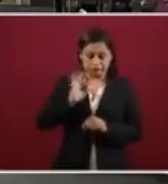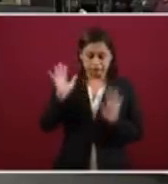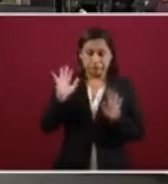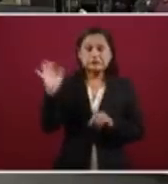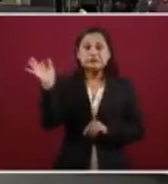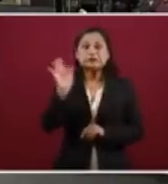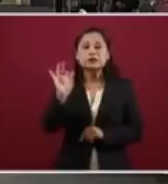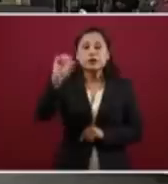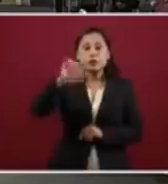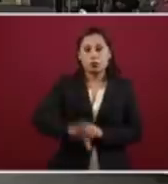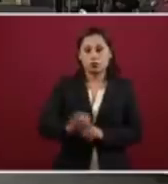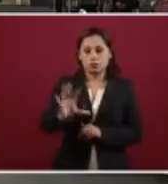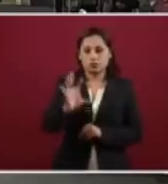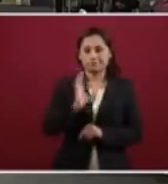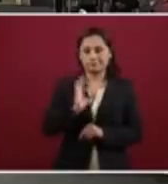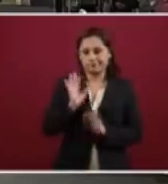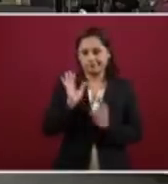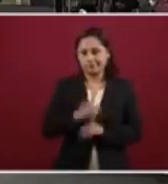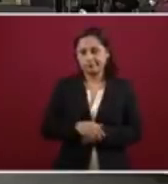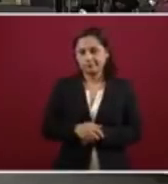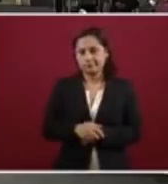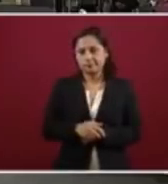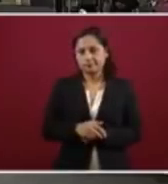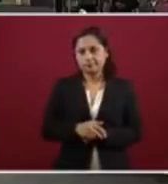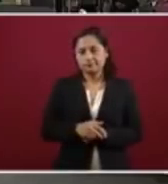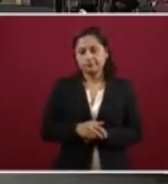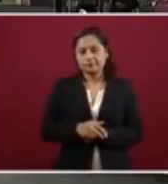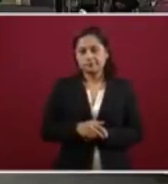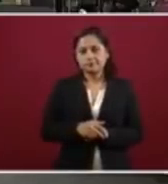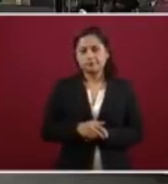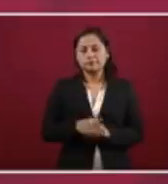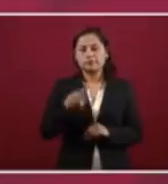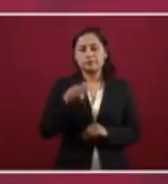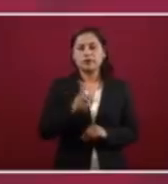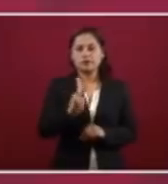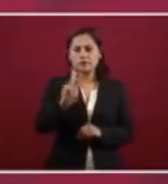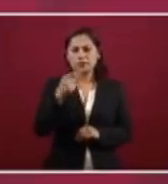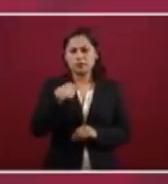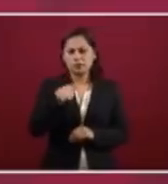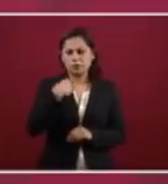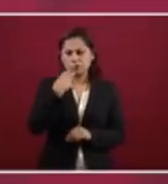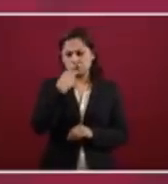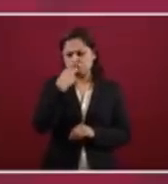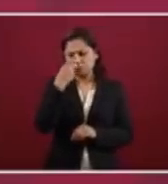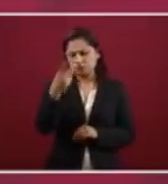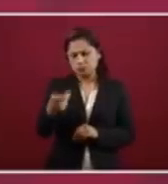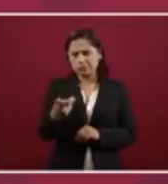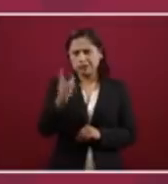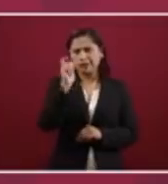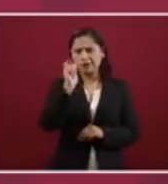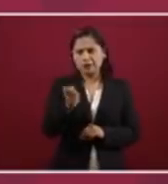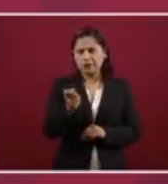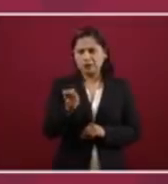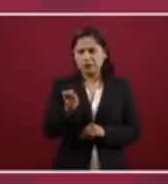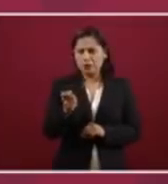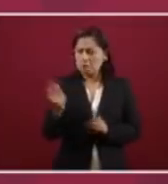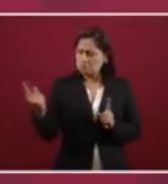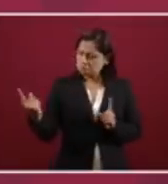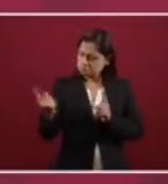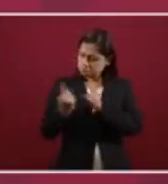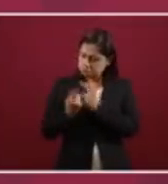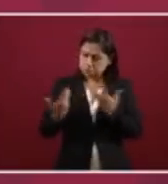informar. Pero quiero decirles que es muy buena la relación